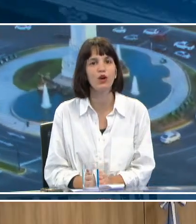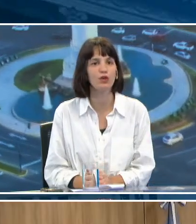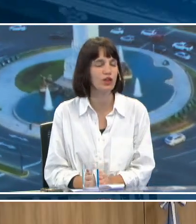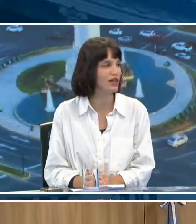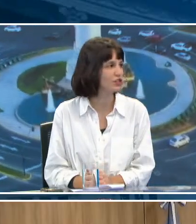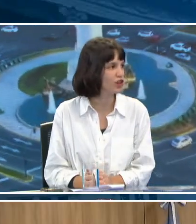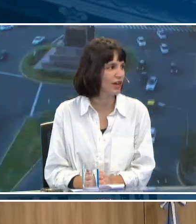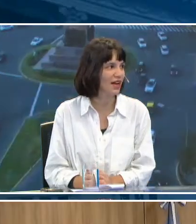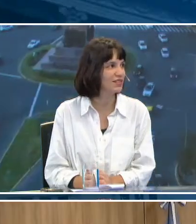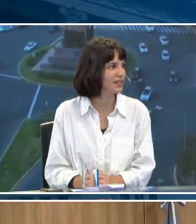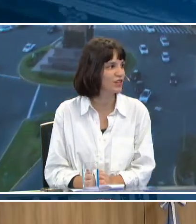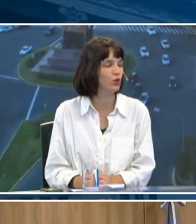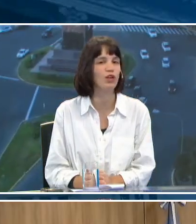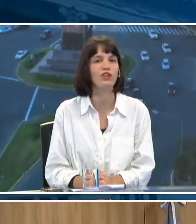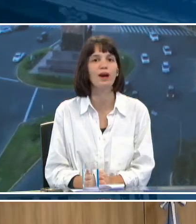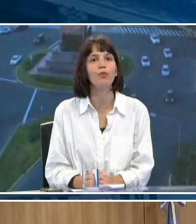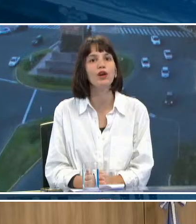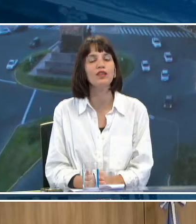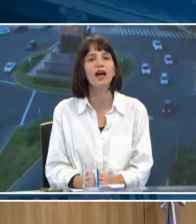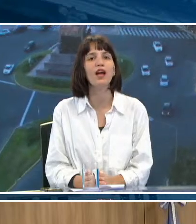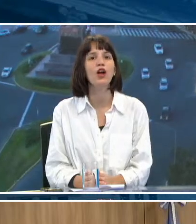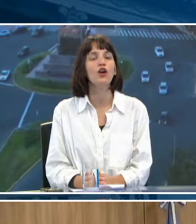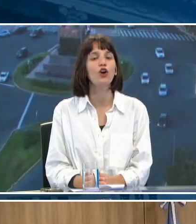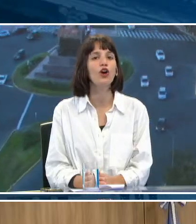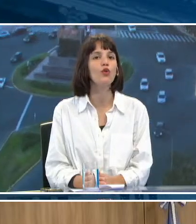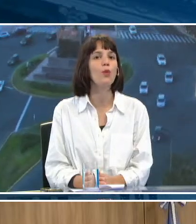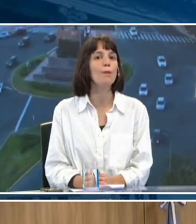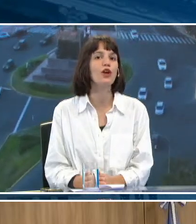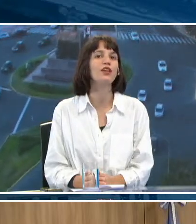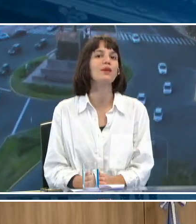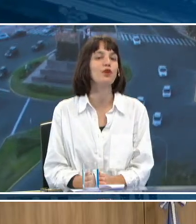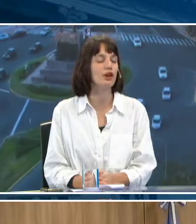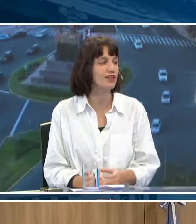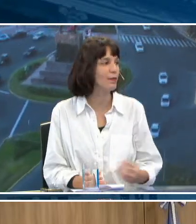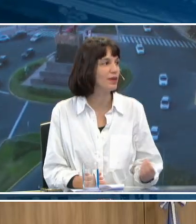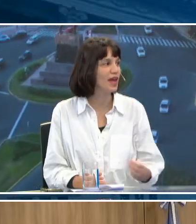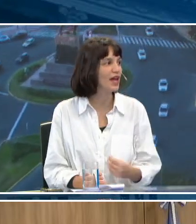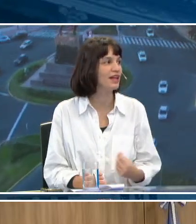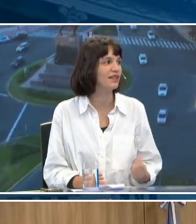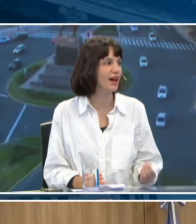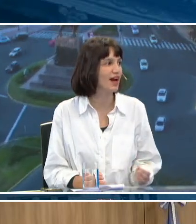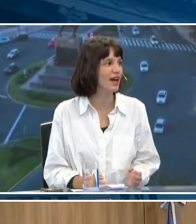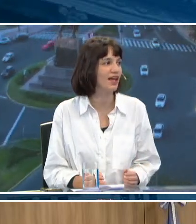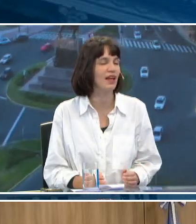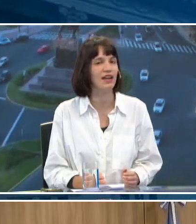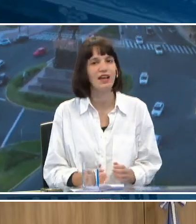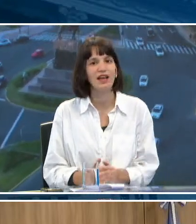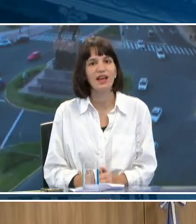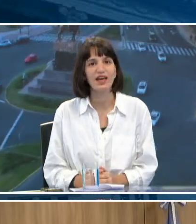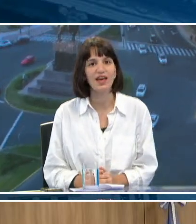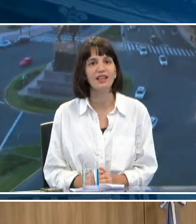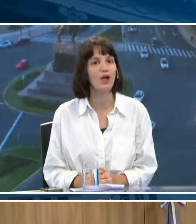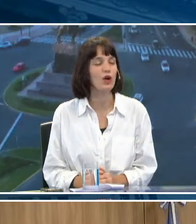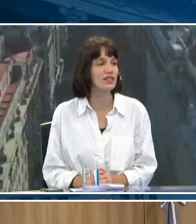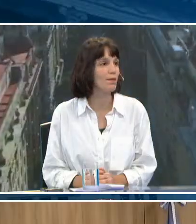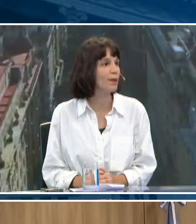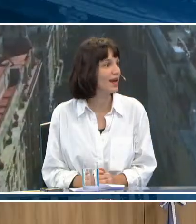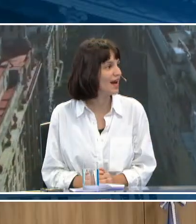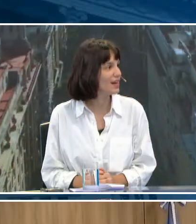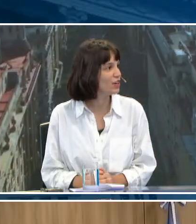el gobierno nacional sigue Sí. subiendo la apuesta con un peronismo que también está en